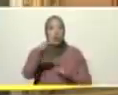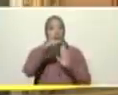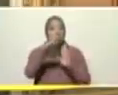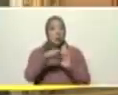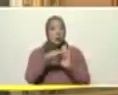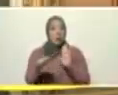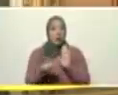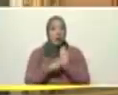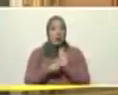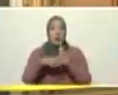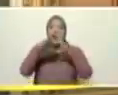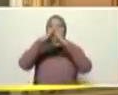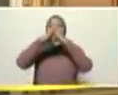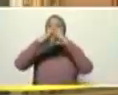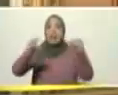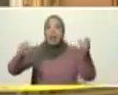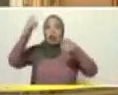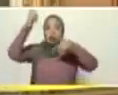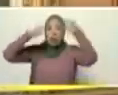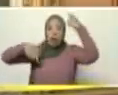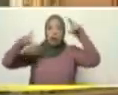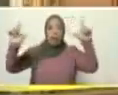de cero chavismo en pantalla,